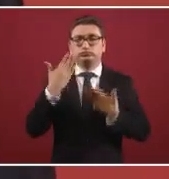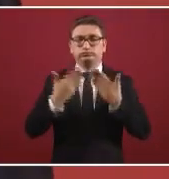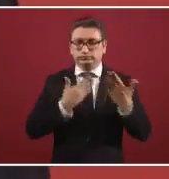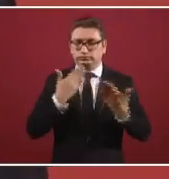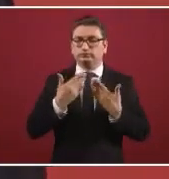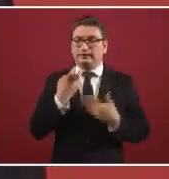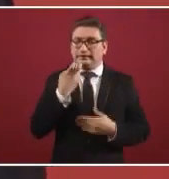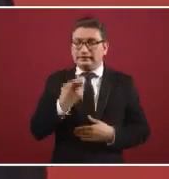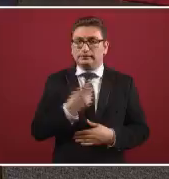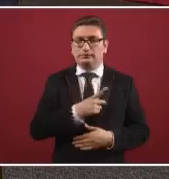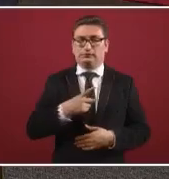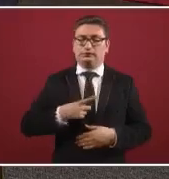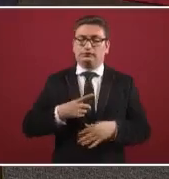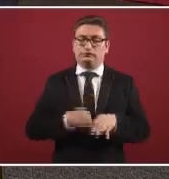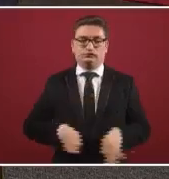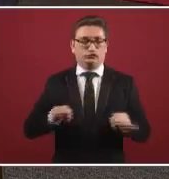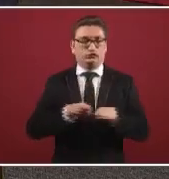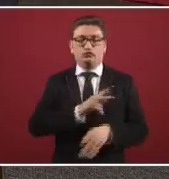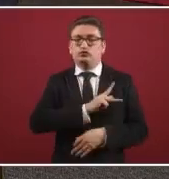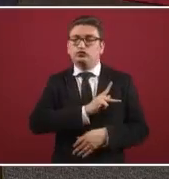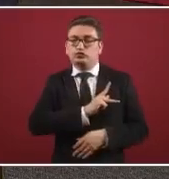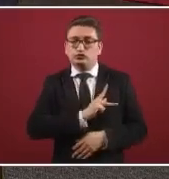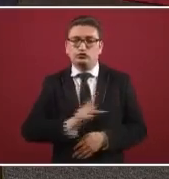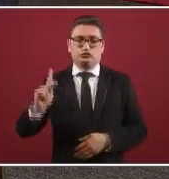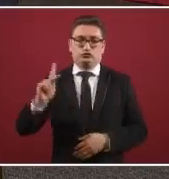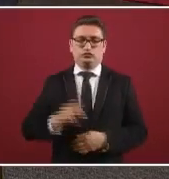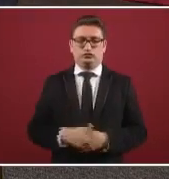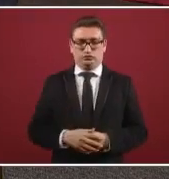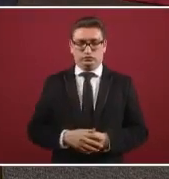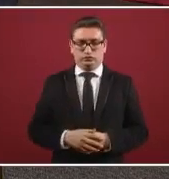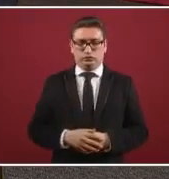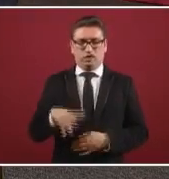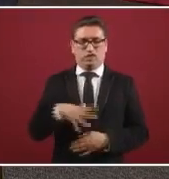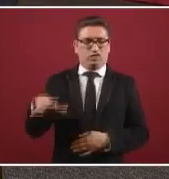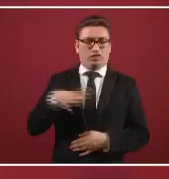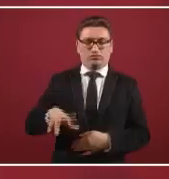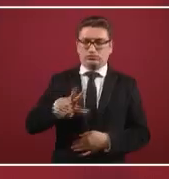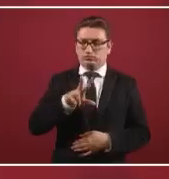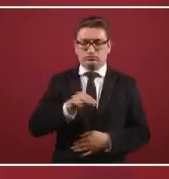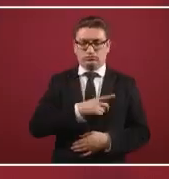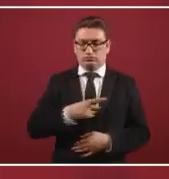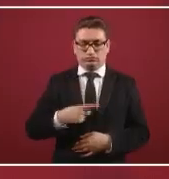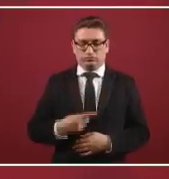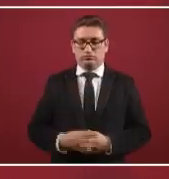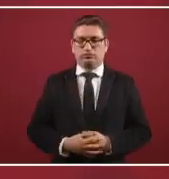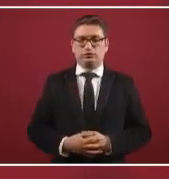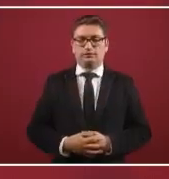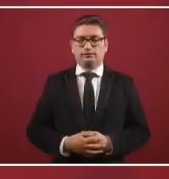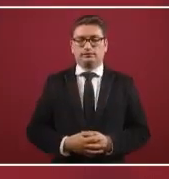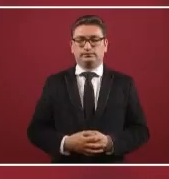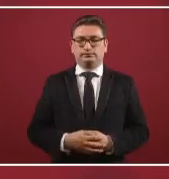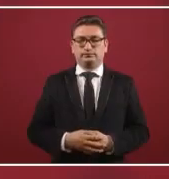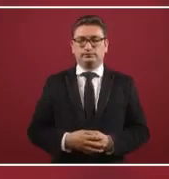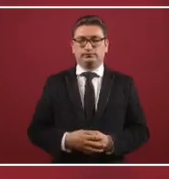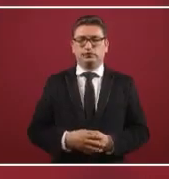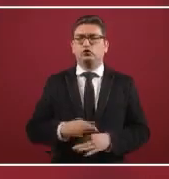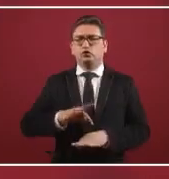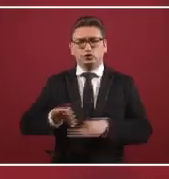todos estudiando, que no haya rechazados, que todos